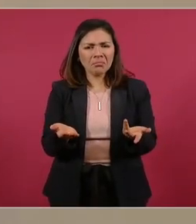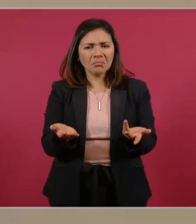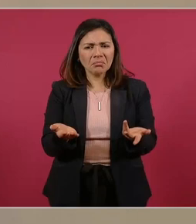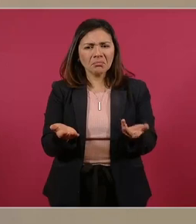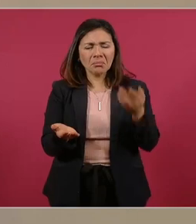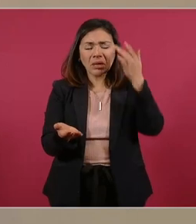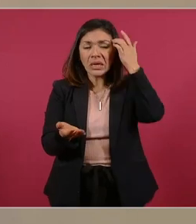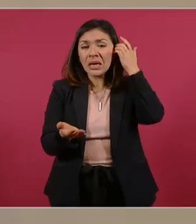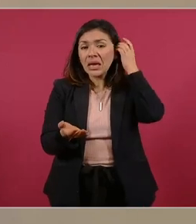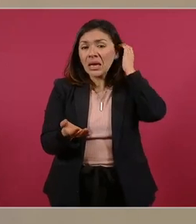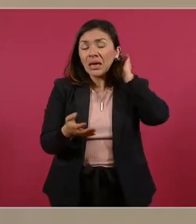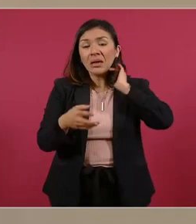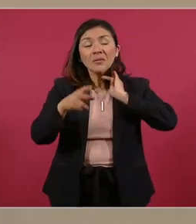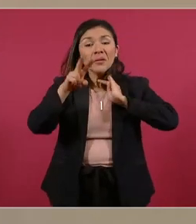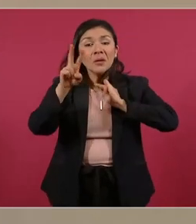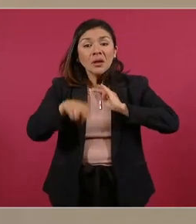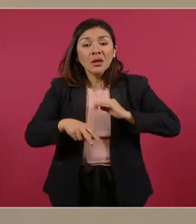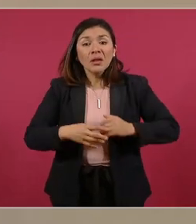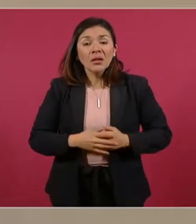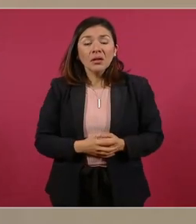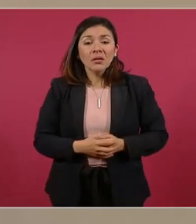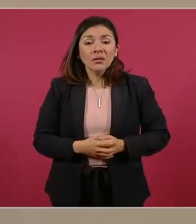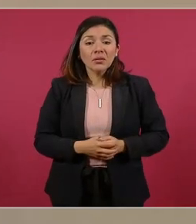Un dirigente